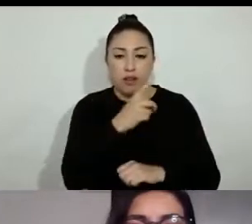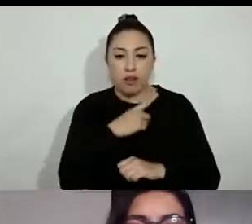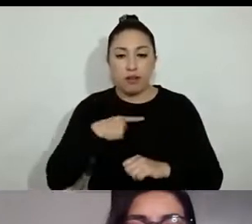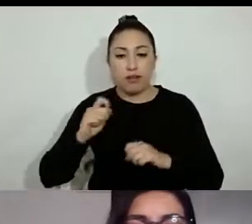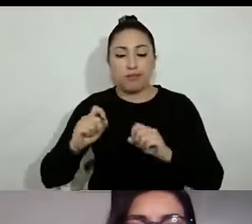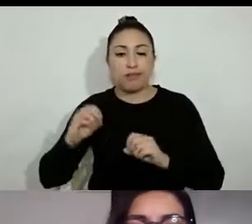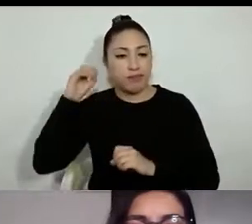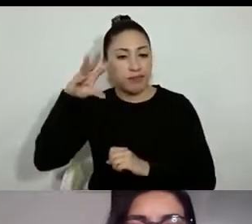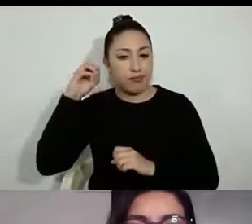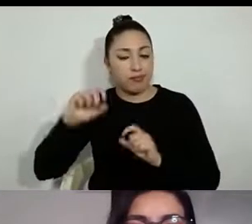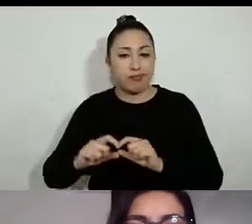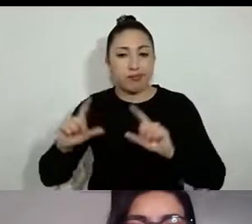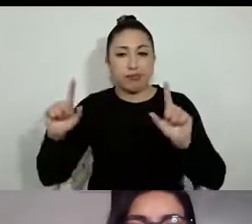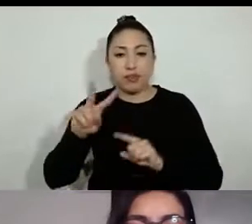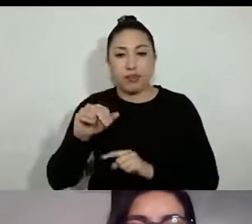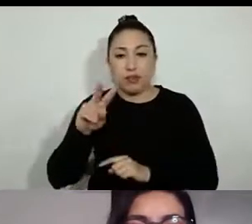en la...